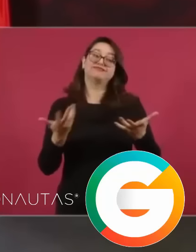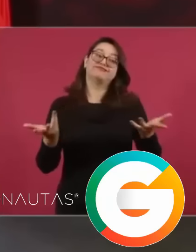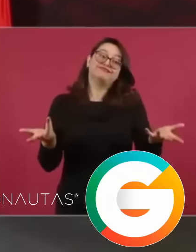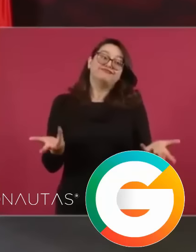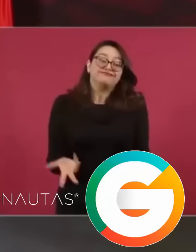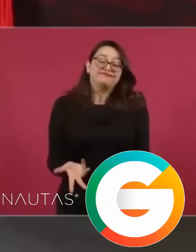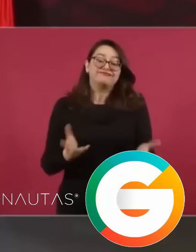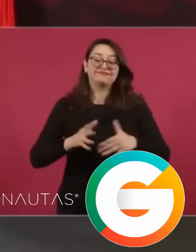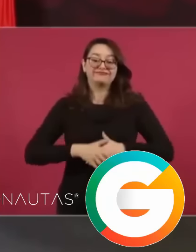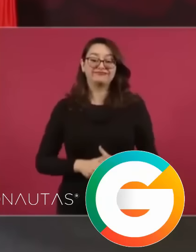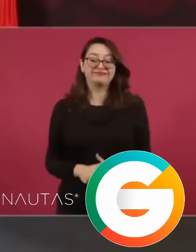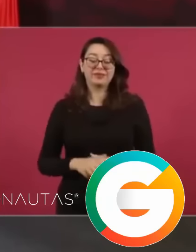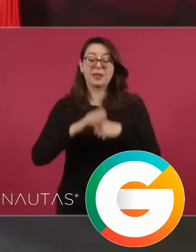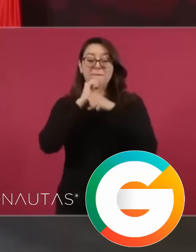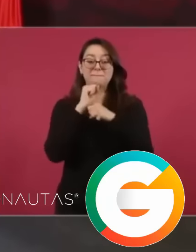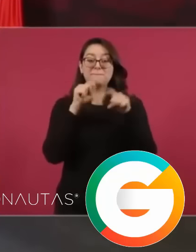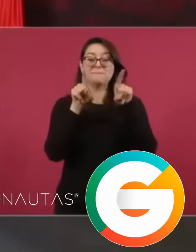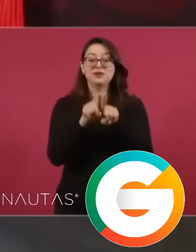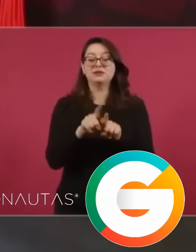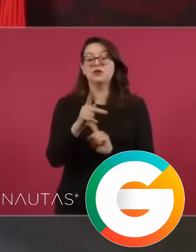Igual proceso.